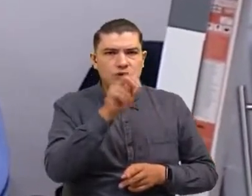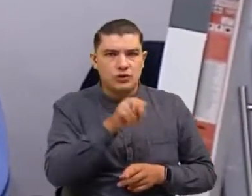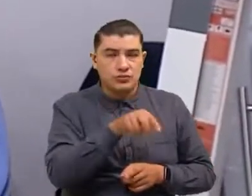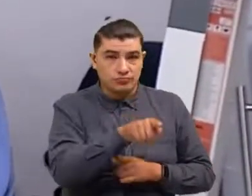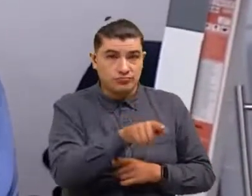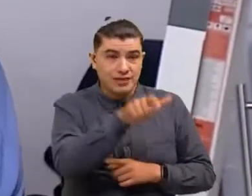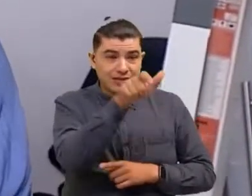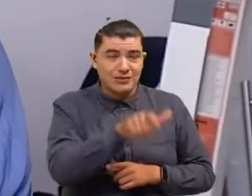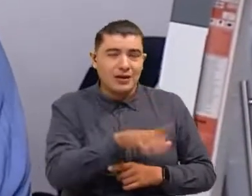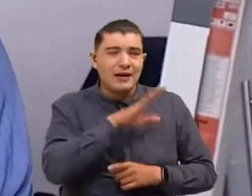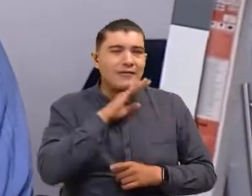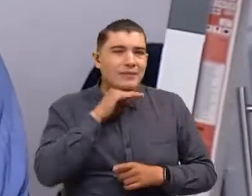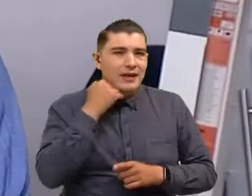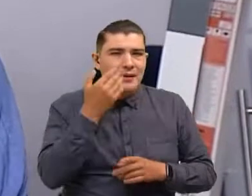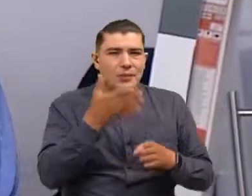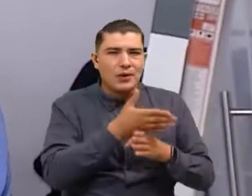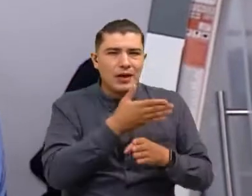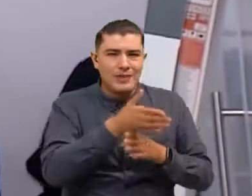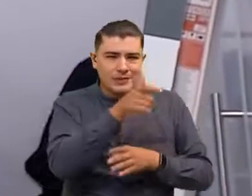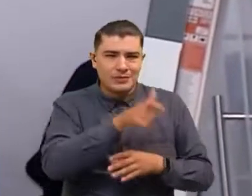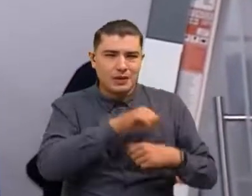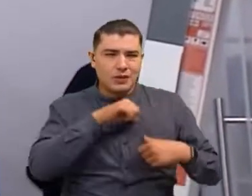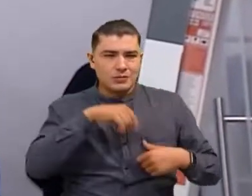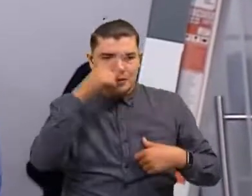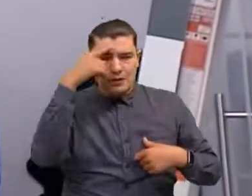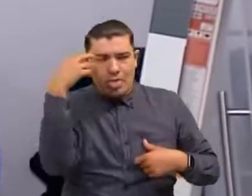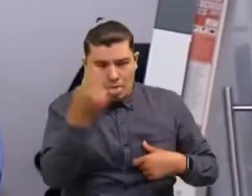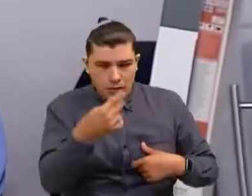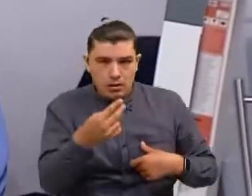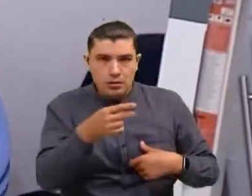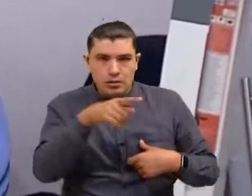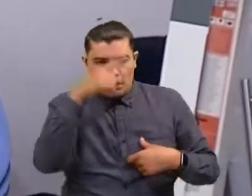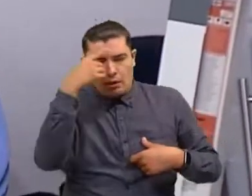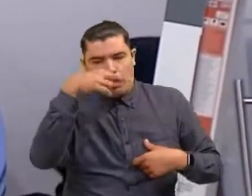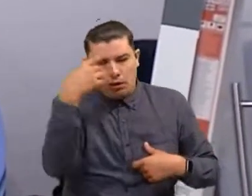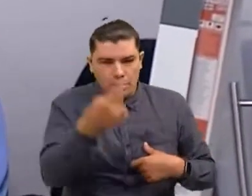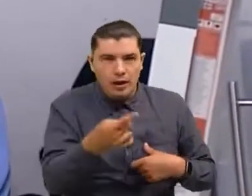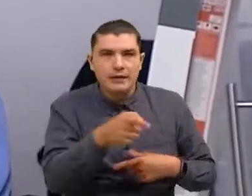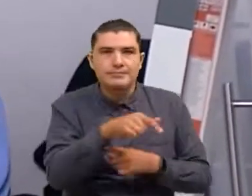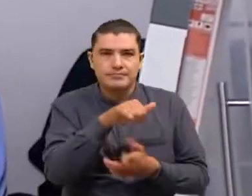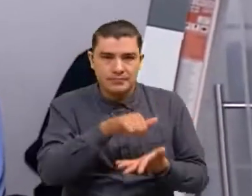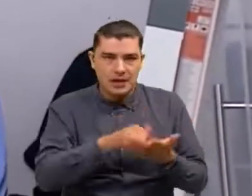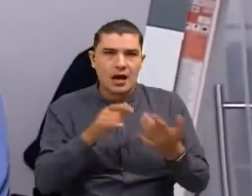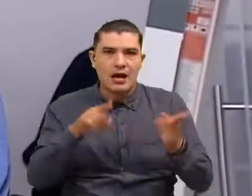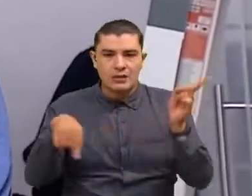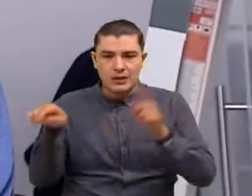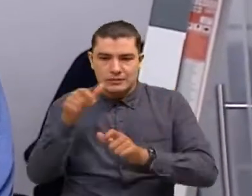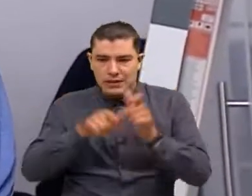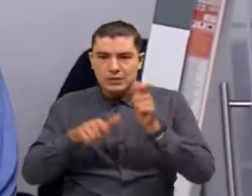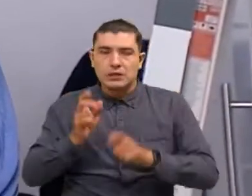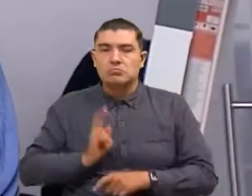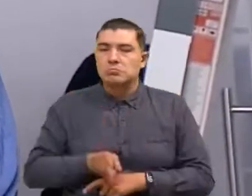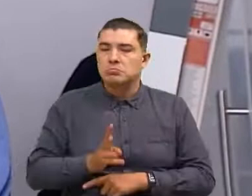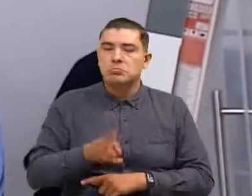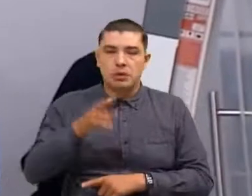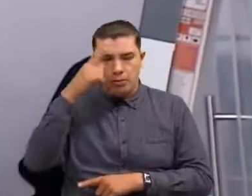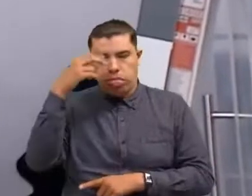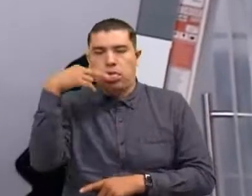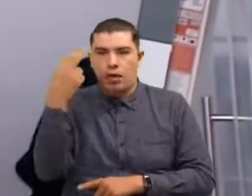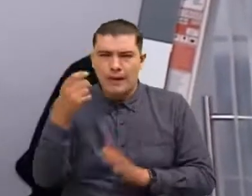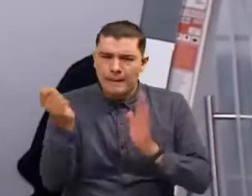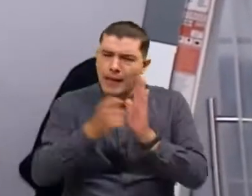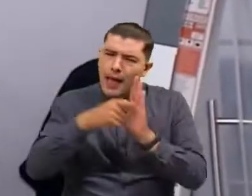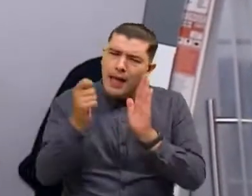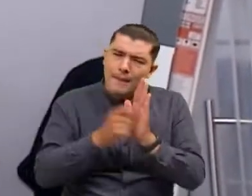síncope neurocardiogénico. Básicamente son pacientes, como lo comentaba, que han presentado pérdida del estado de conciencia muy frecuente,